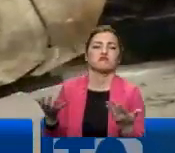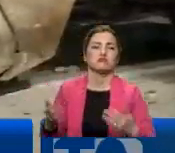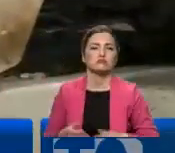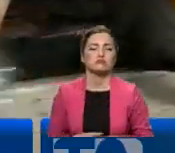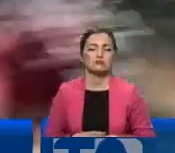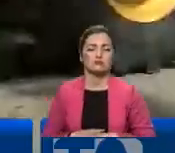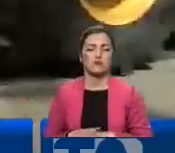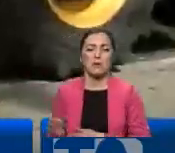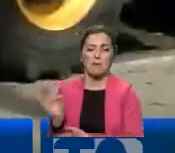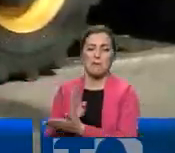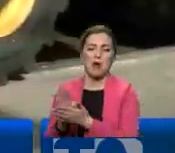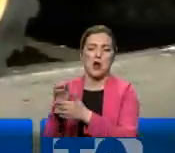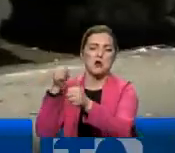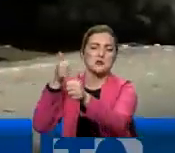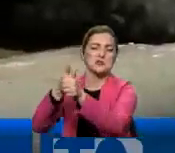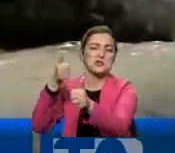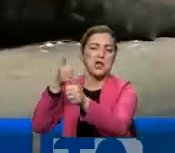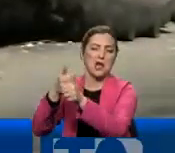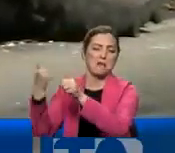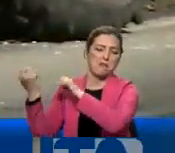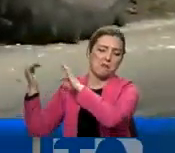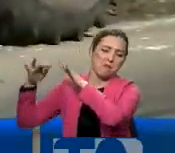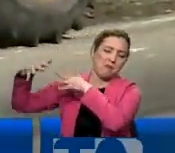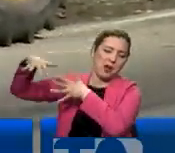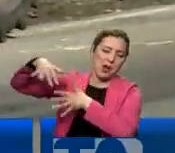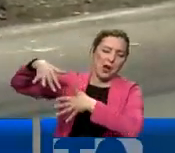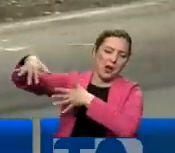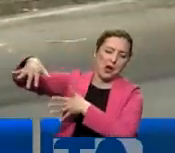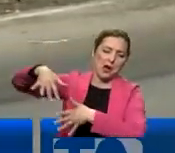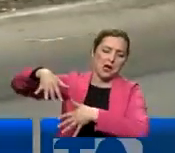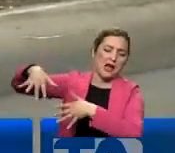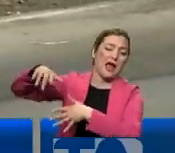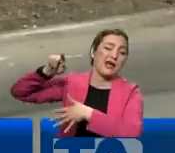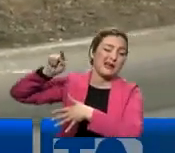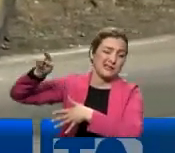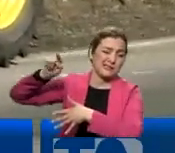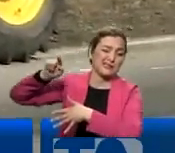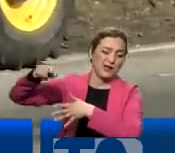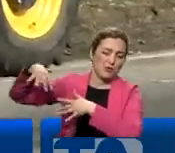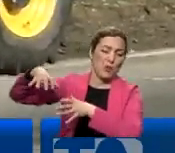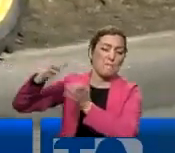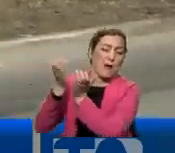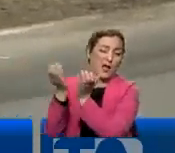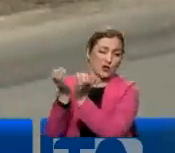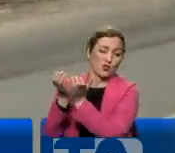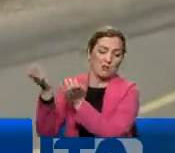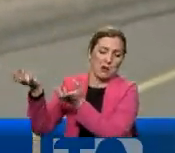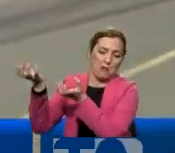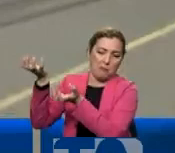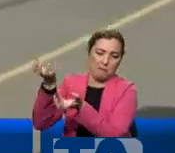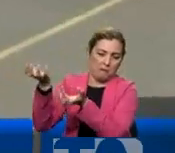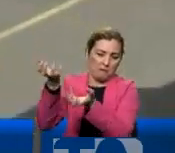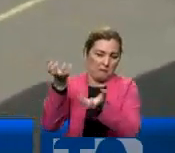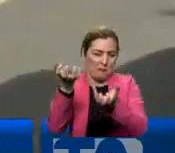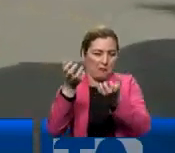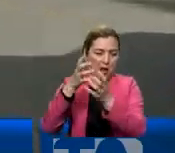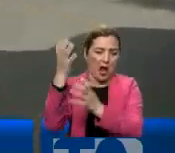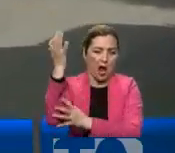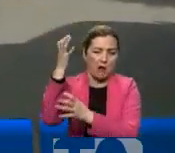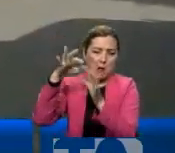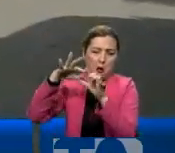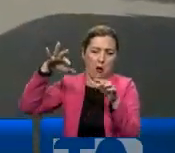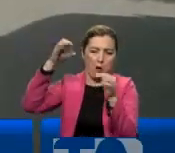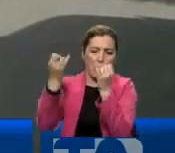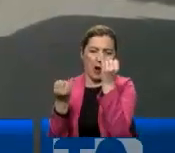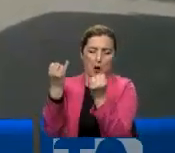desde barrios cercanos y viene desde allá y recoge todo lo que es basura, hojas y hierba